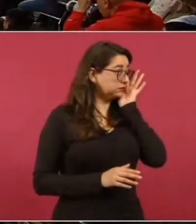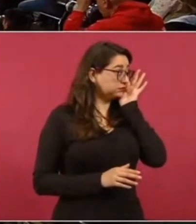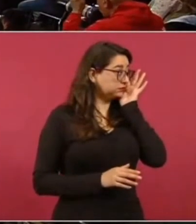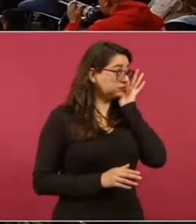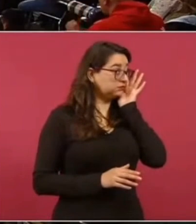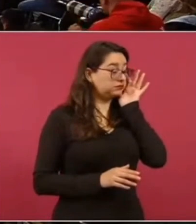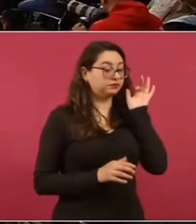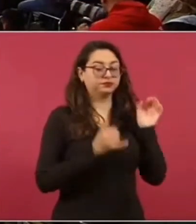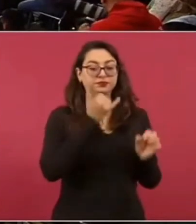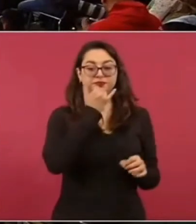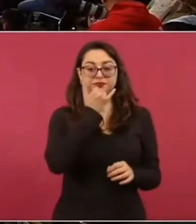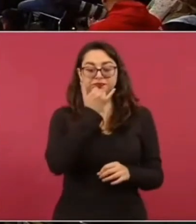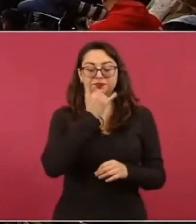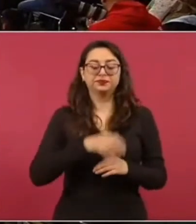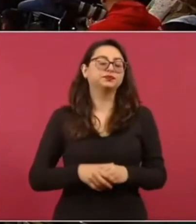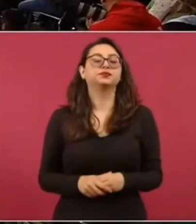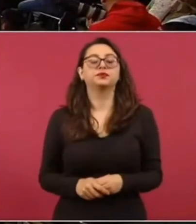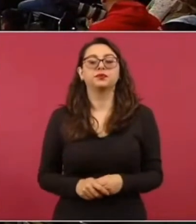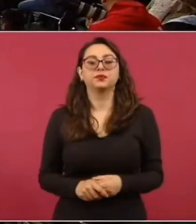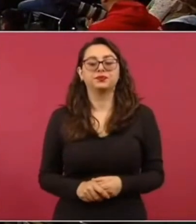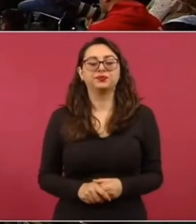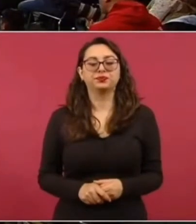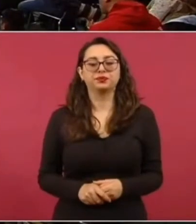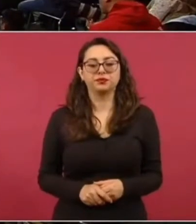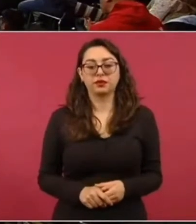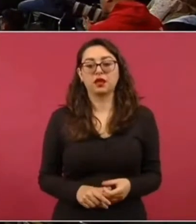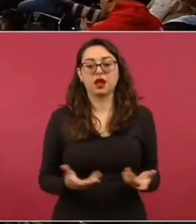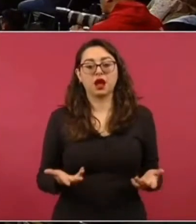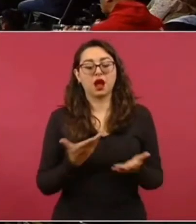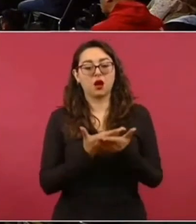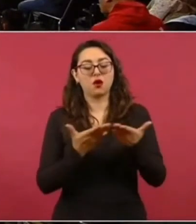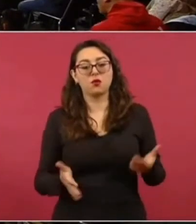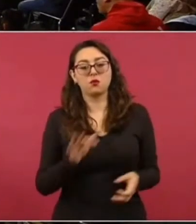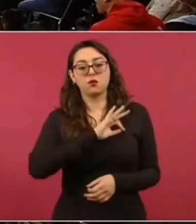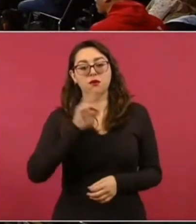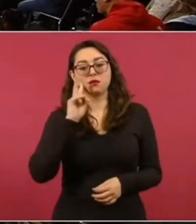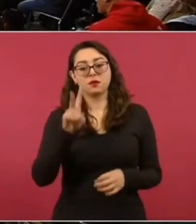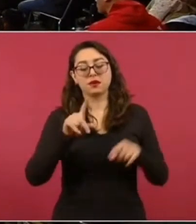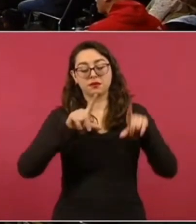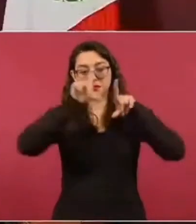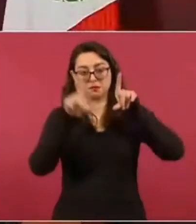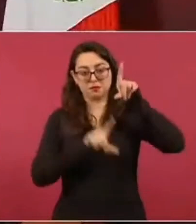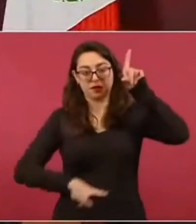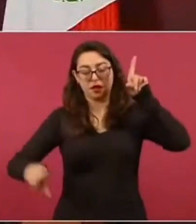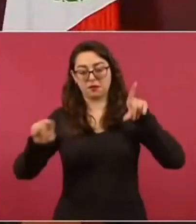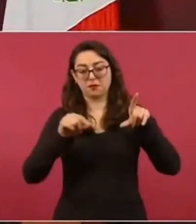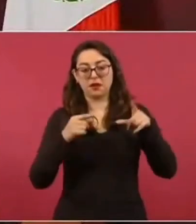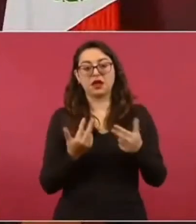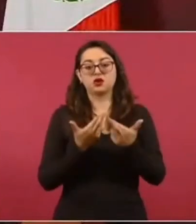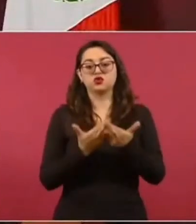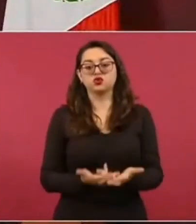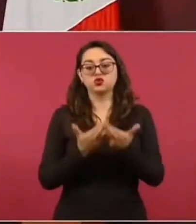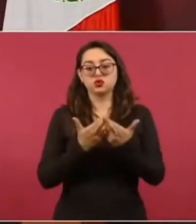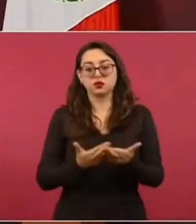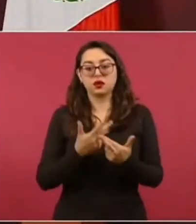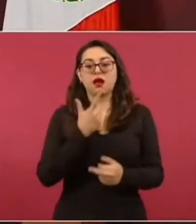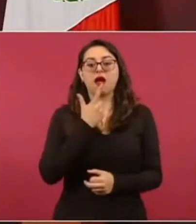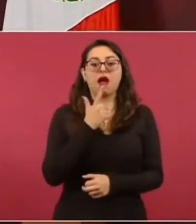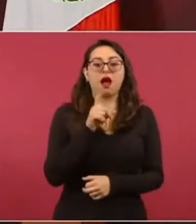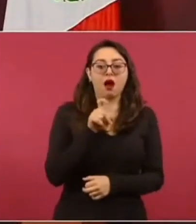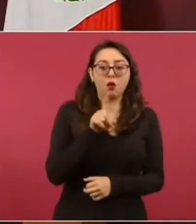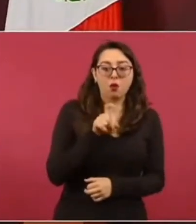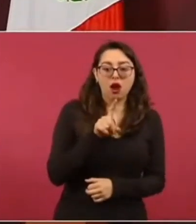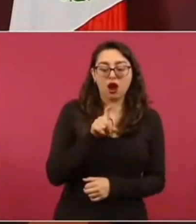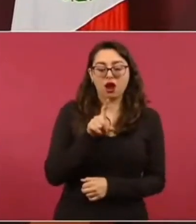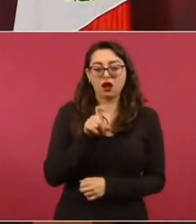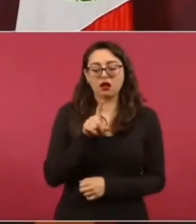lo que significa la disponibilidad de agua. Lo rojo es donde no